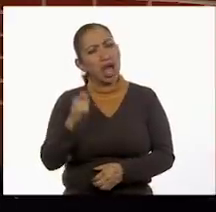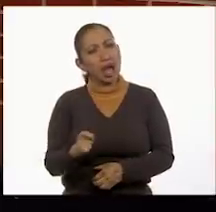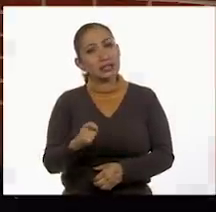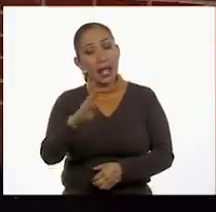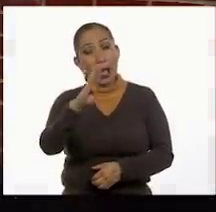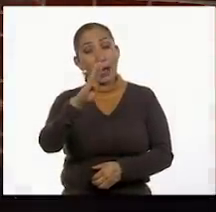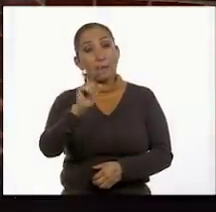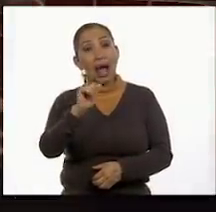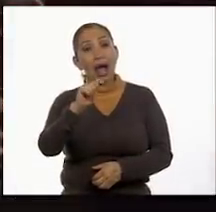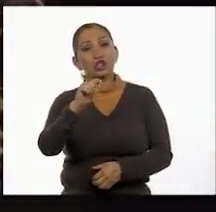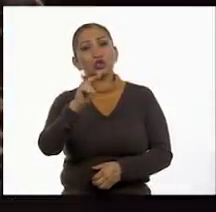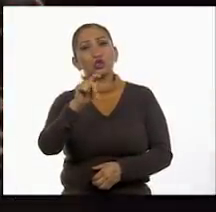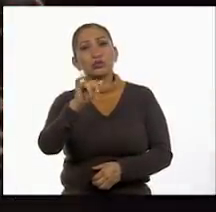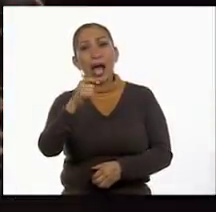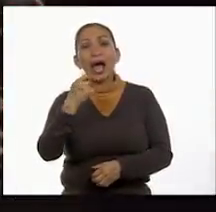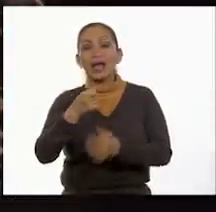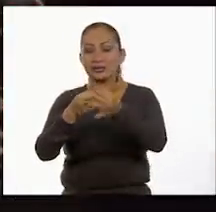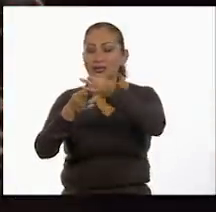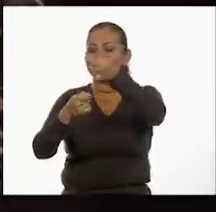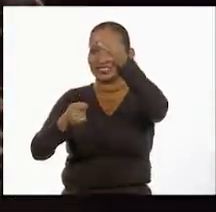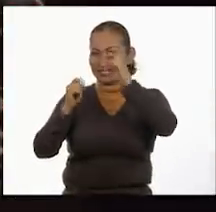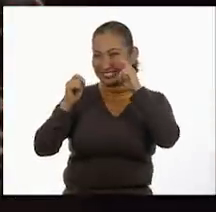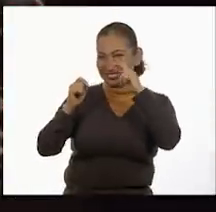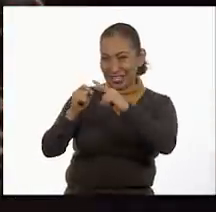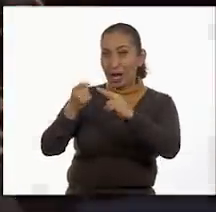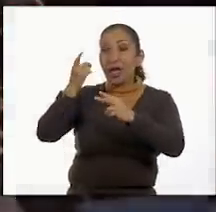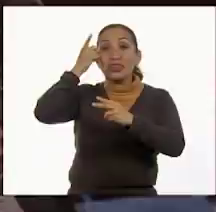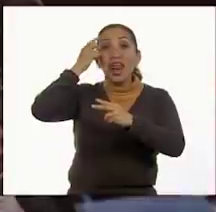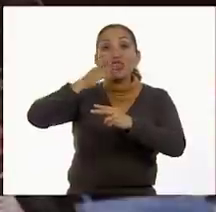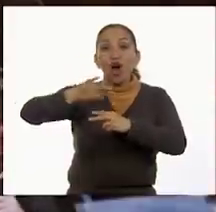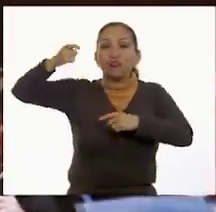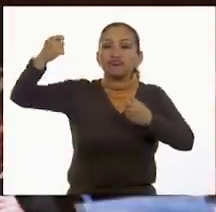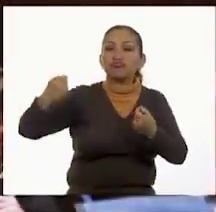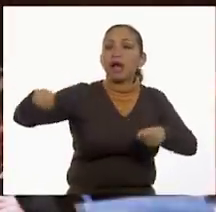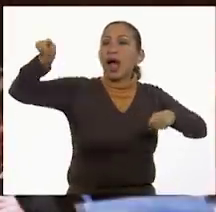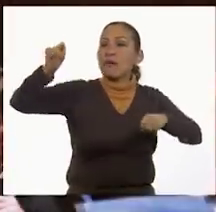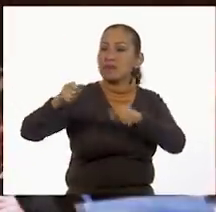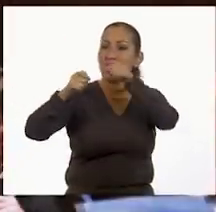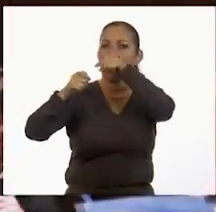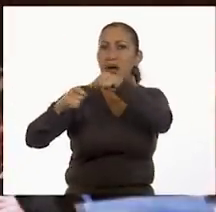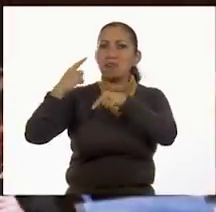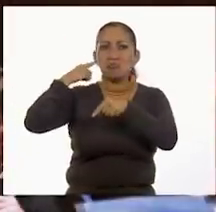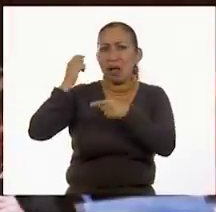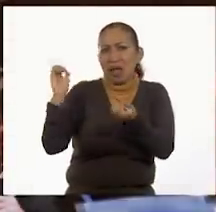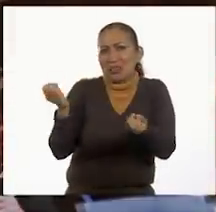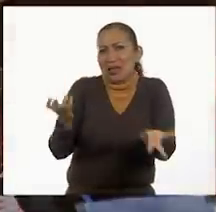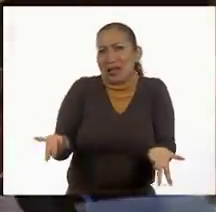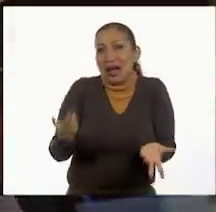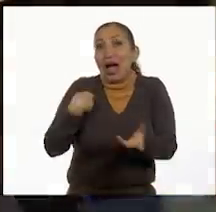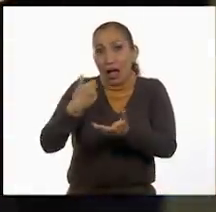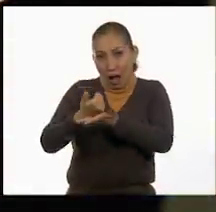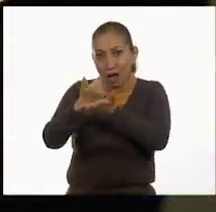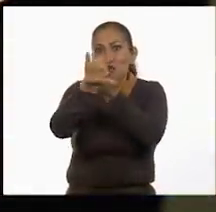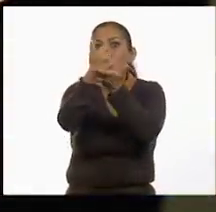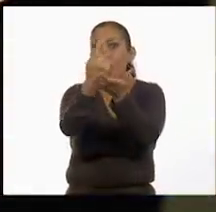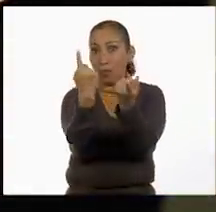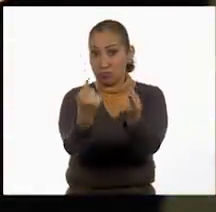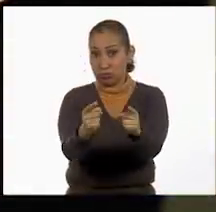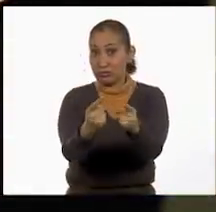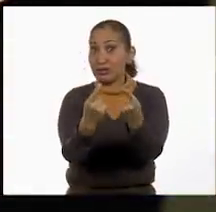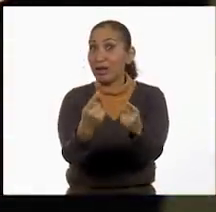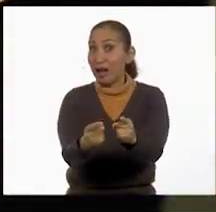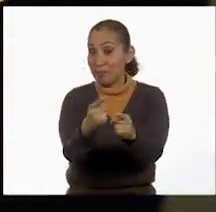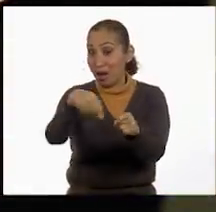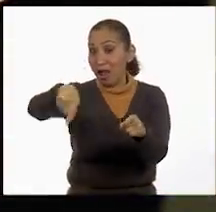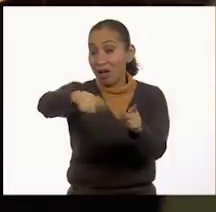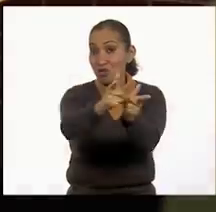la batuta. La batuta es la varita que mueven los directores de las orquestas. Es un instrumento muy importante para